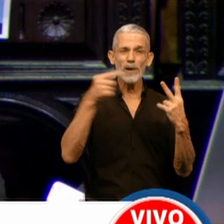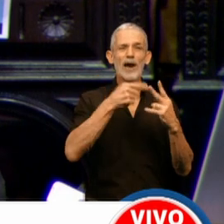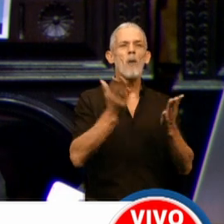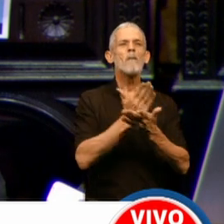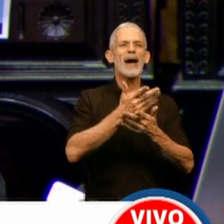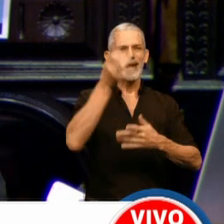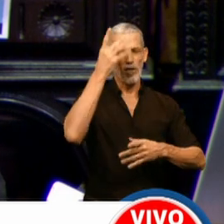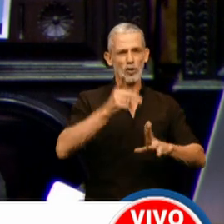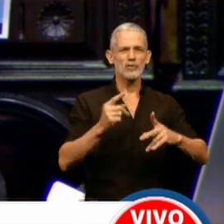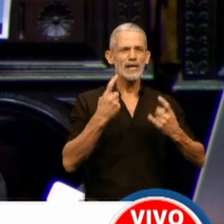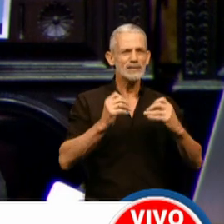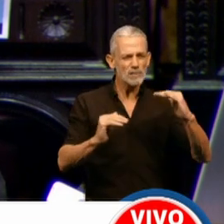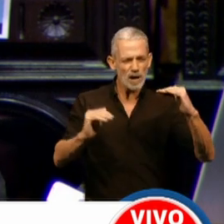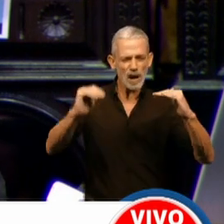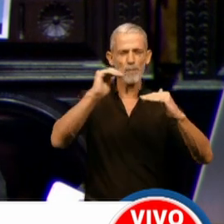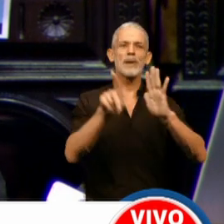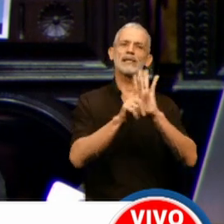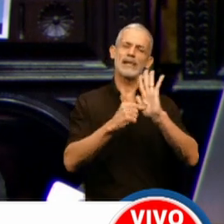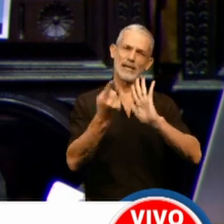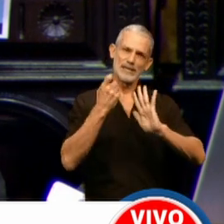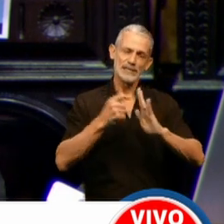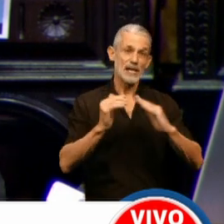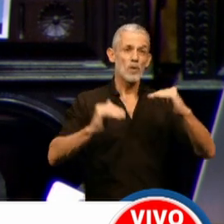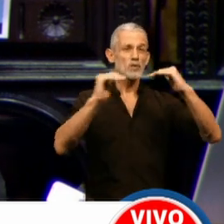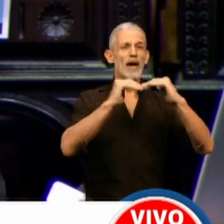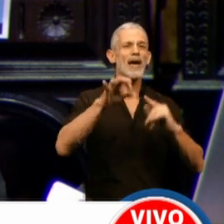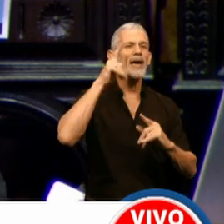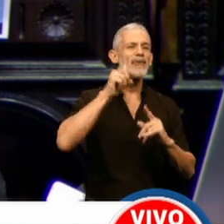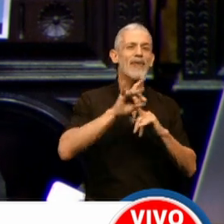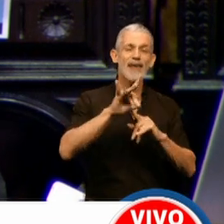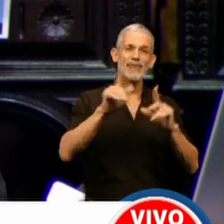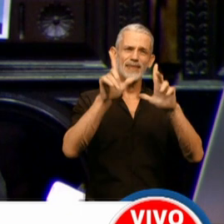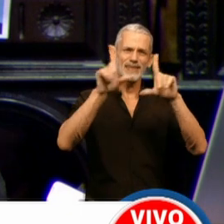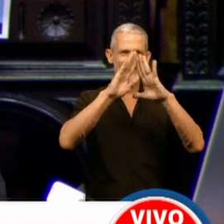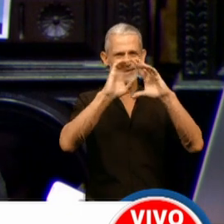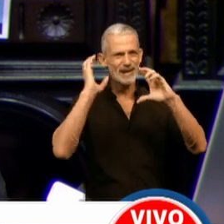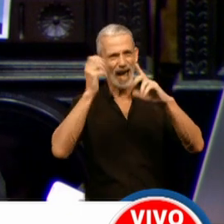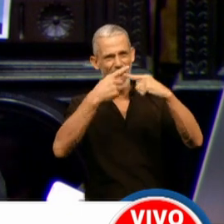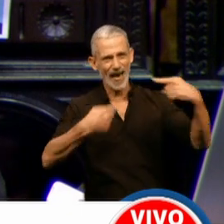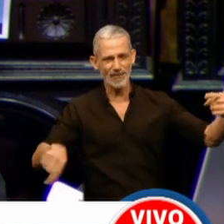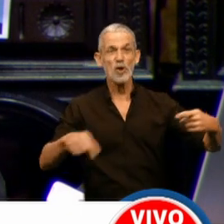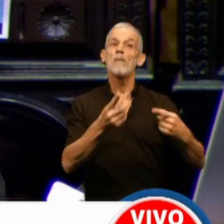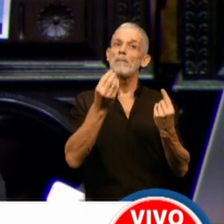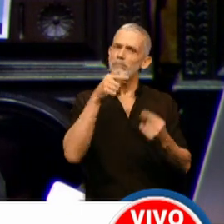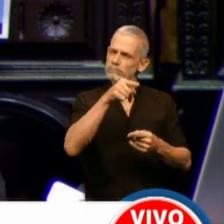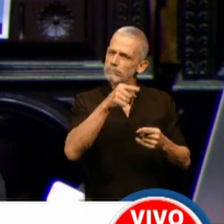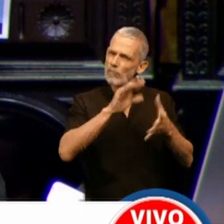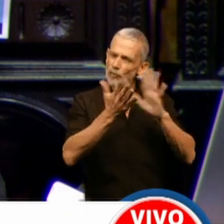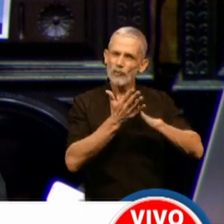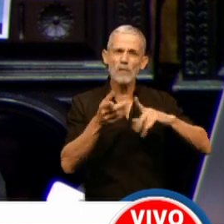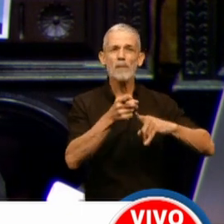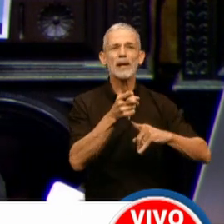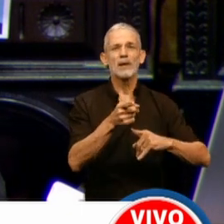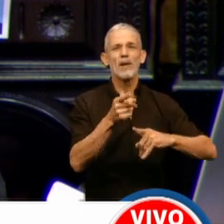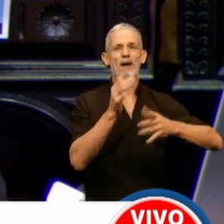lugares necesitamos de esta ley necesitamos de la equidad en los medios de comunicación de la república argentina porque ese es el camino para erradicar